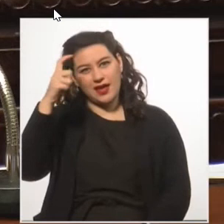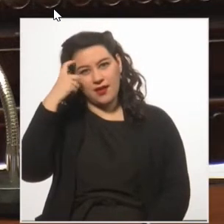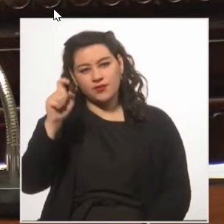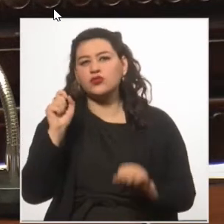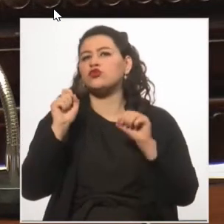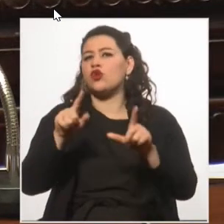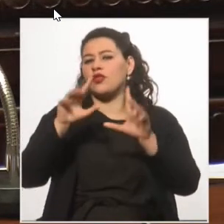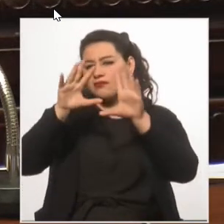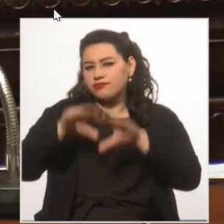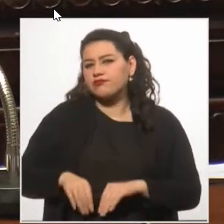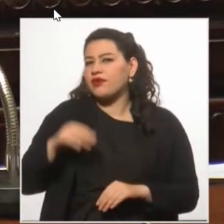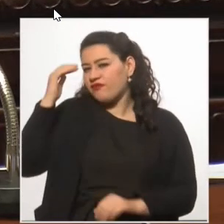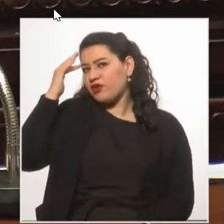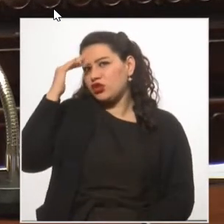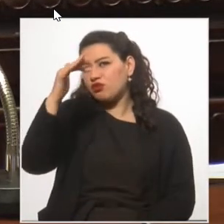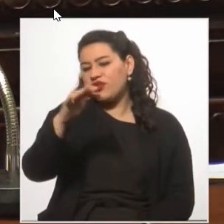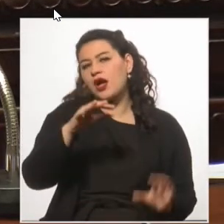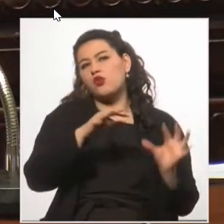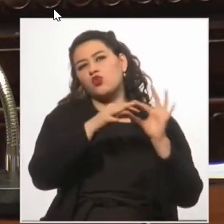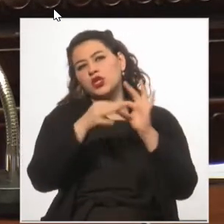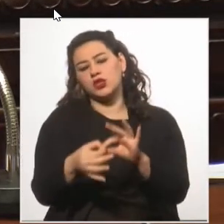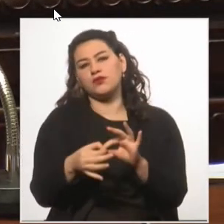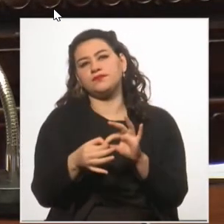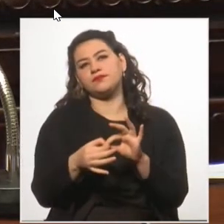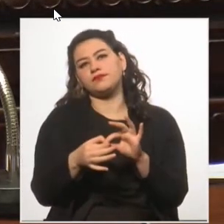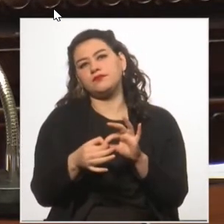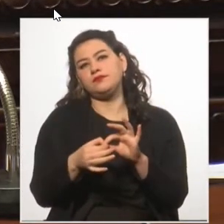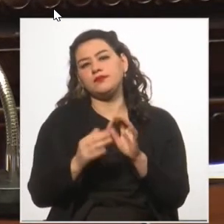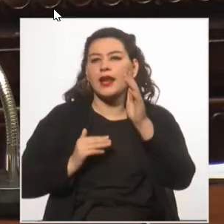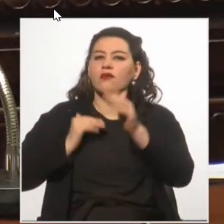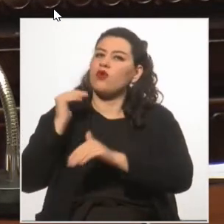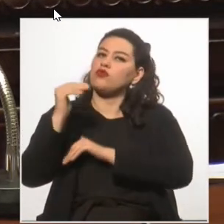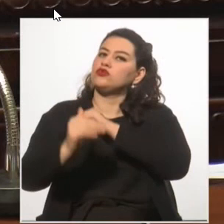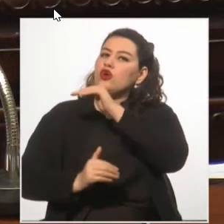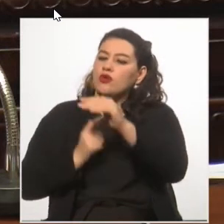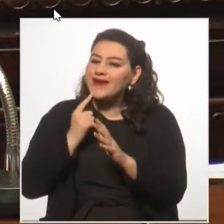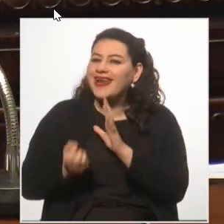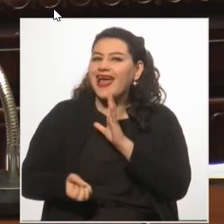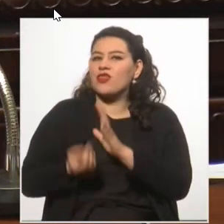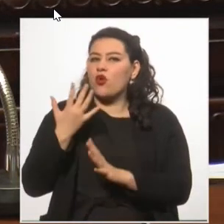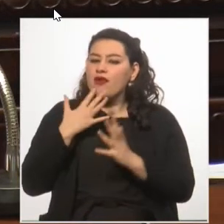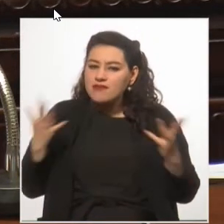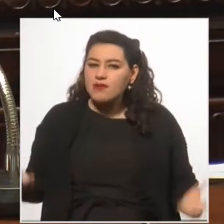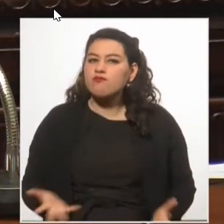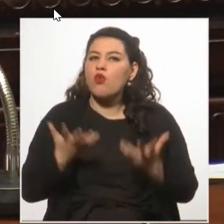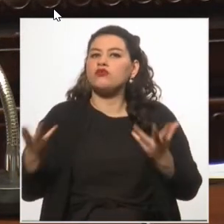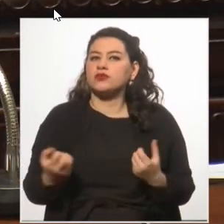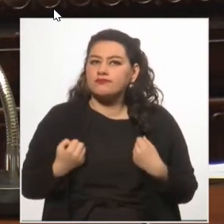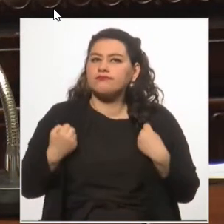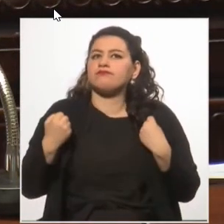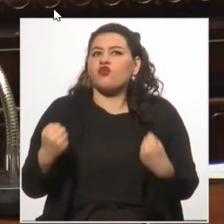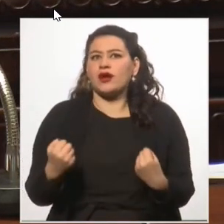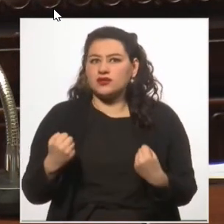su filosofía está asignada por esa evolución creadora, por ese impulso vital que le